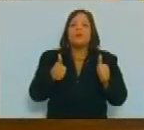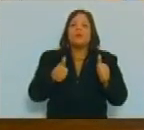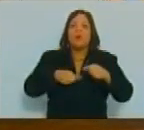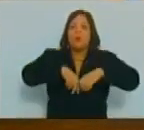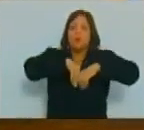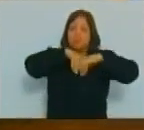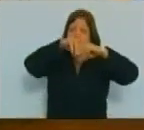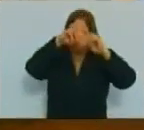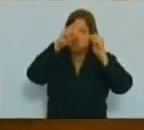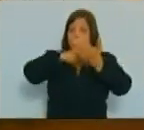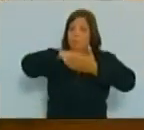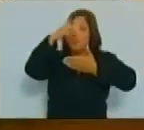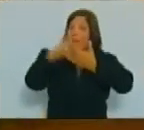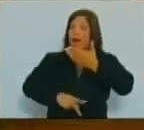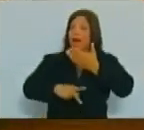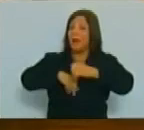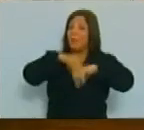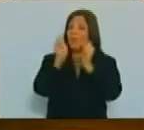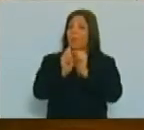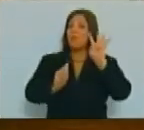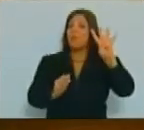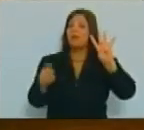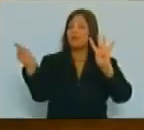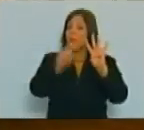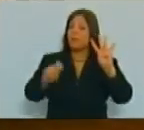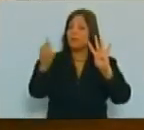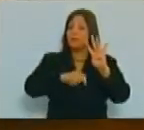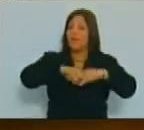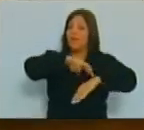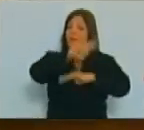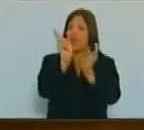violencia durante cuatro meses